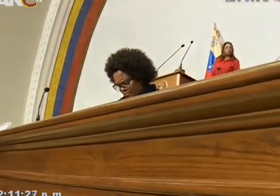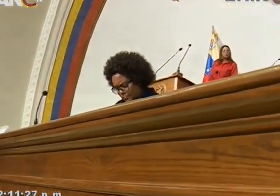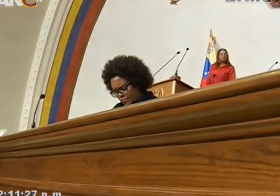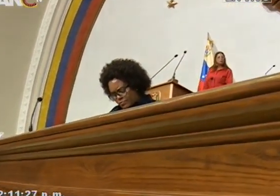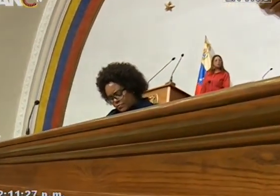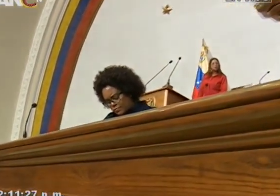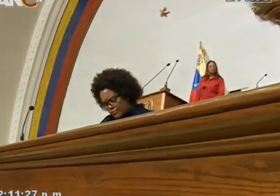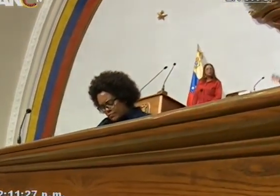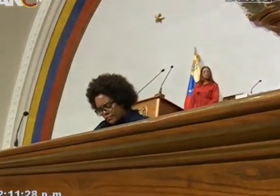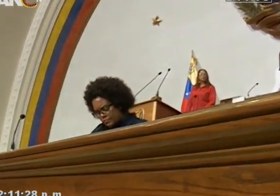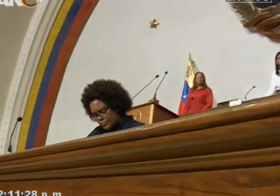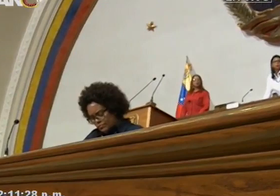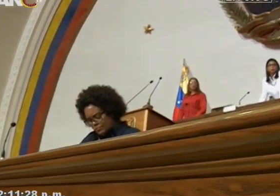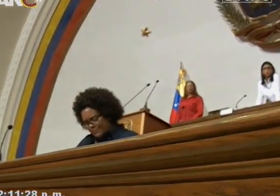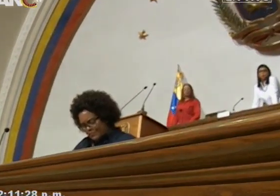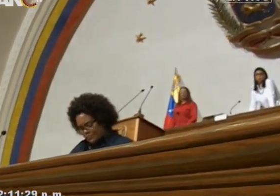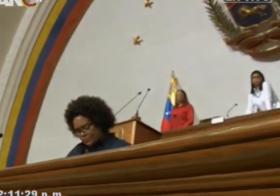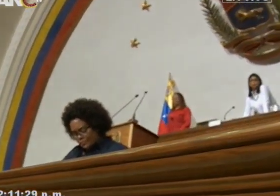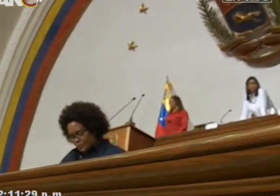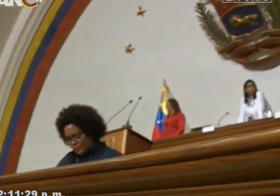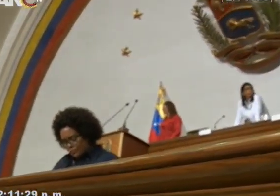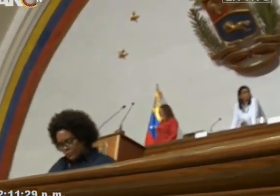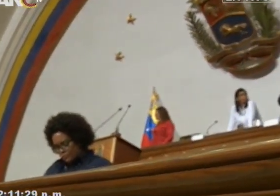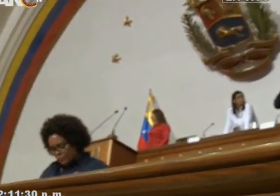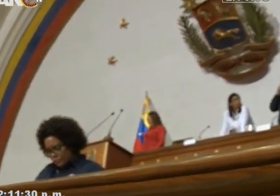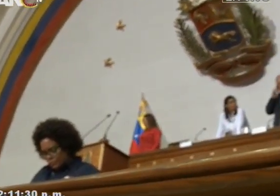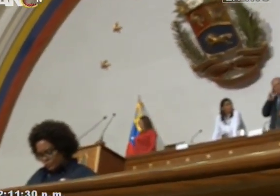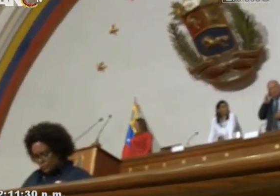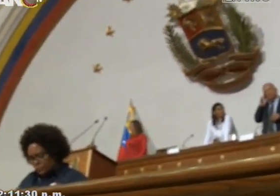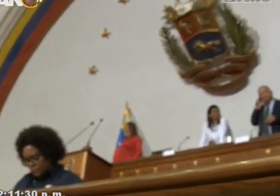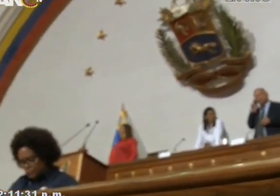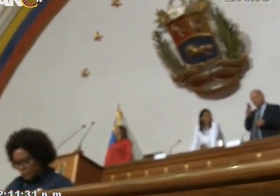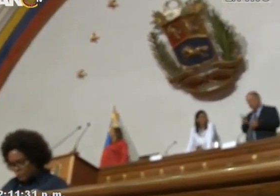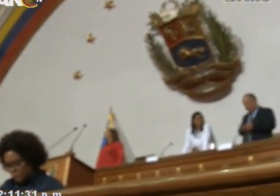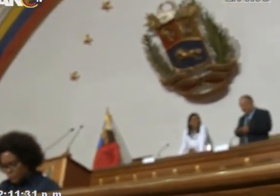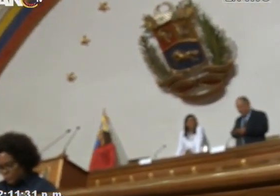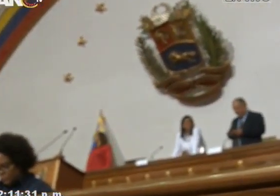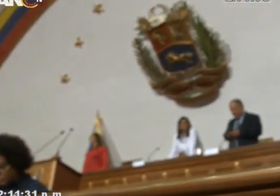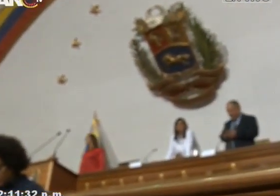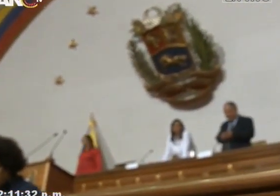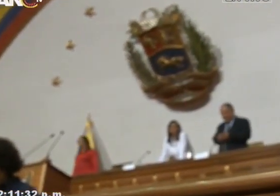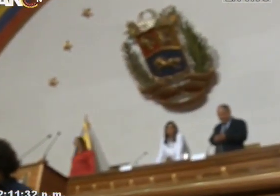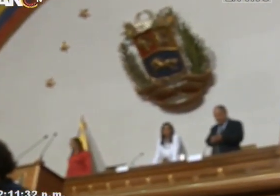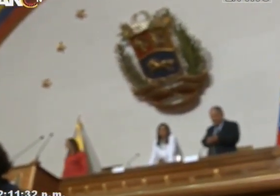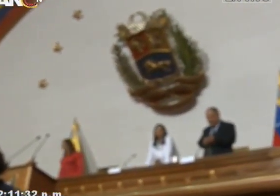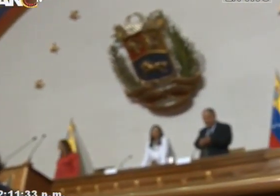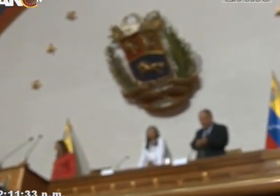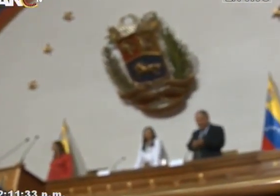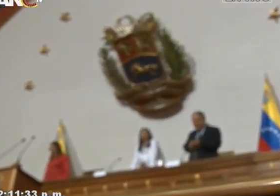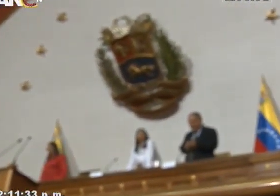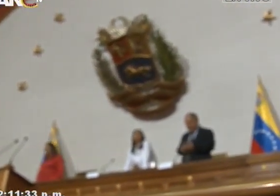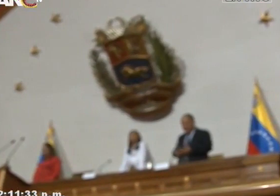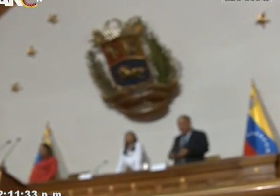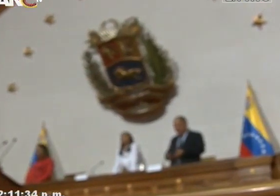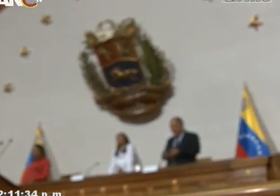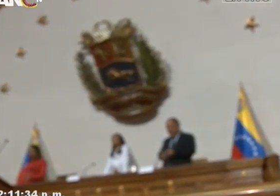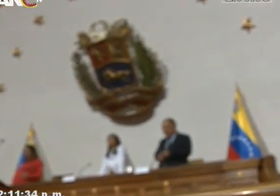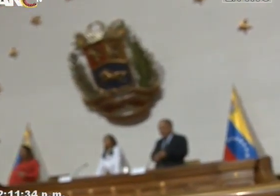es lo que estima para el primer trimestre de este año 2018. Igualmente,